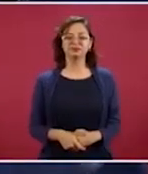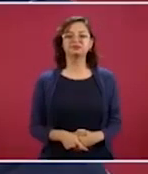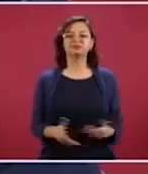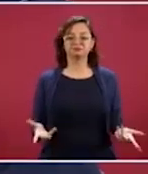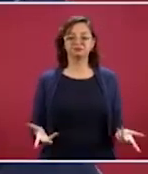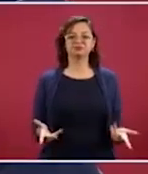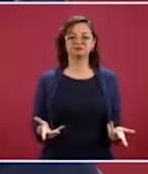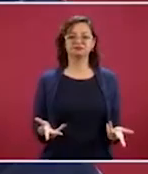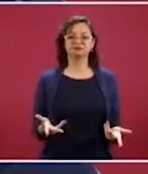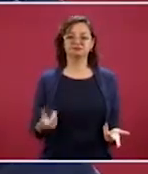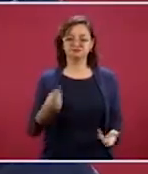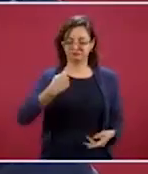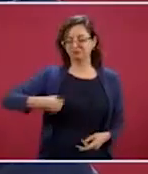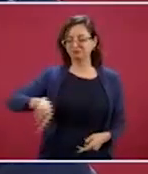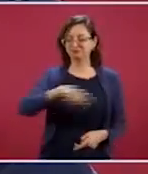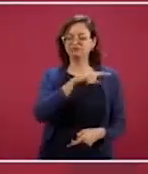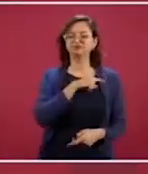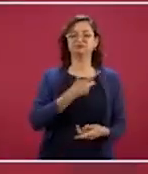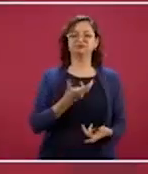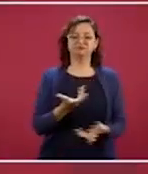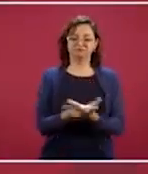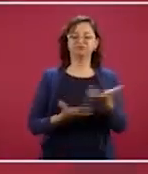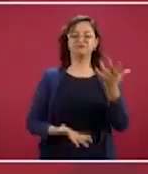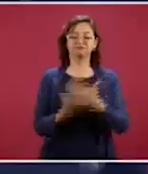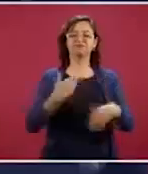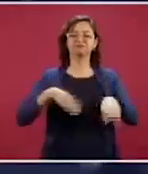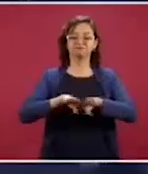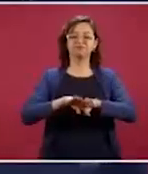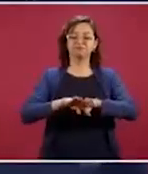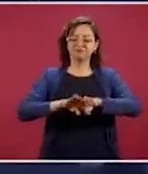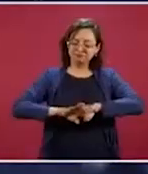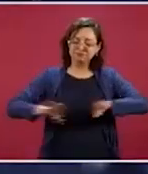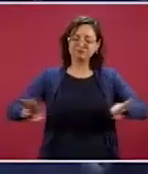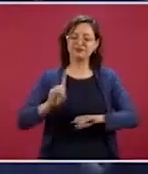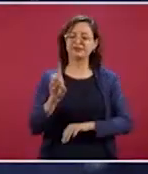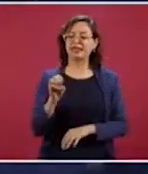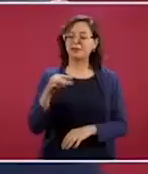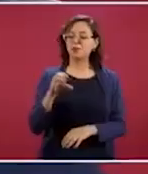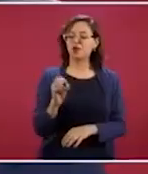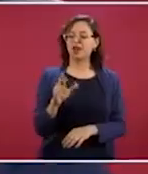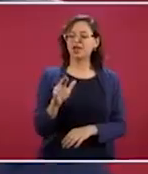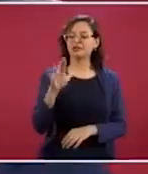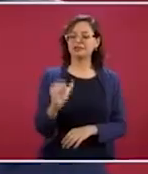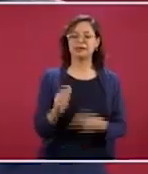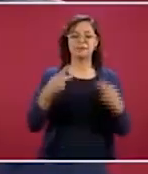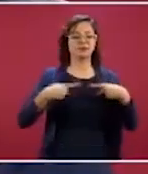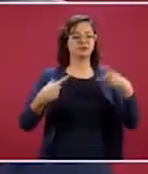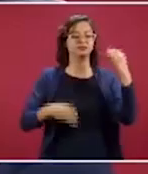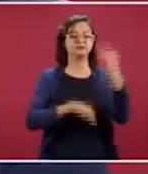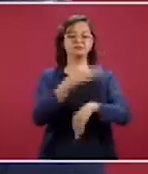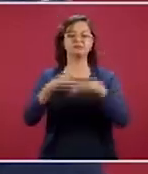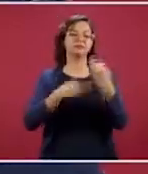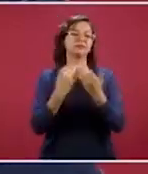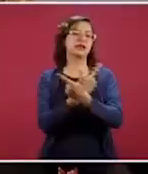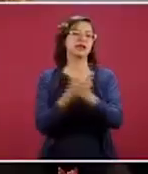construyendo una auténtica democracia. ¿Sí? Aquí todo el mundo puede manifestarse,